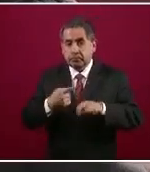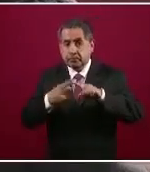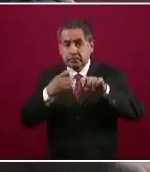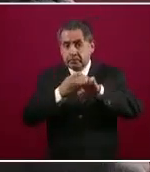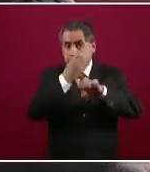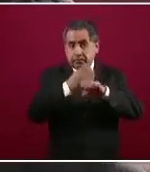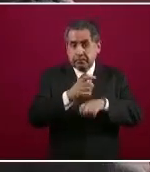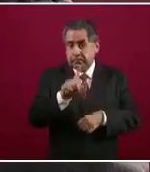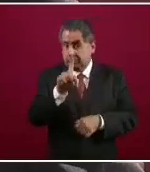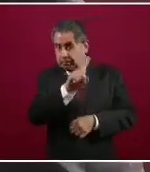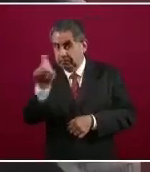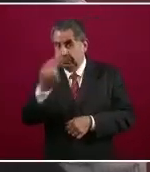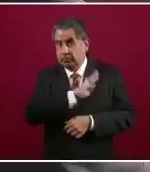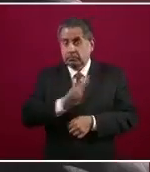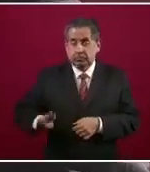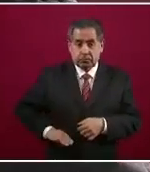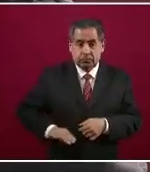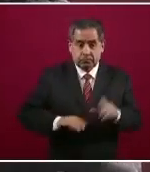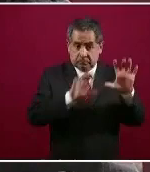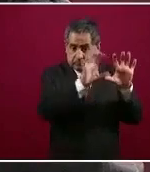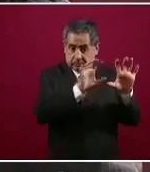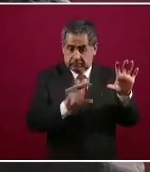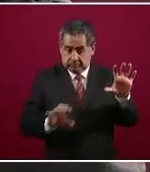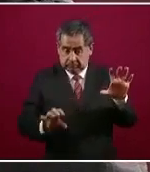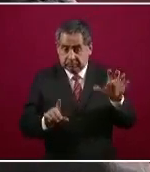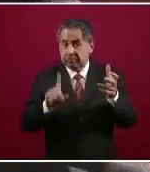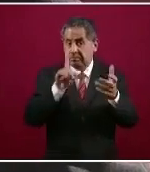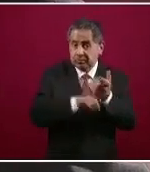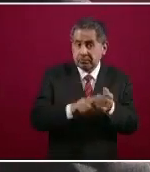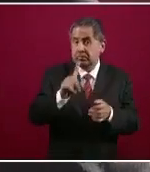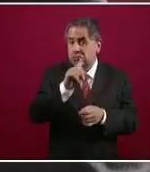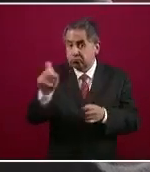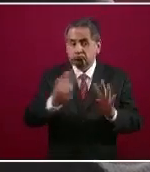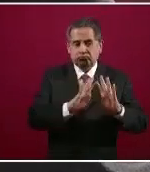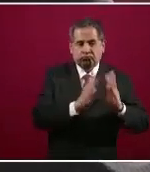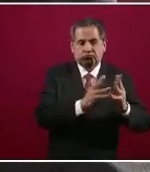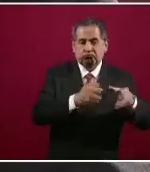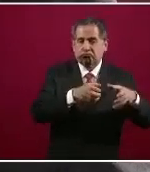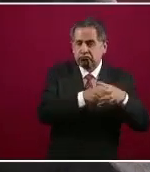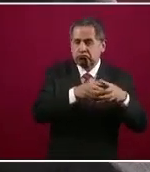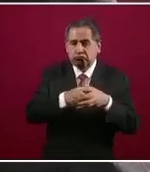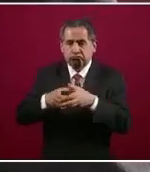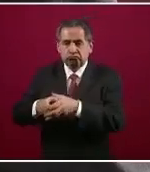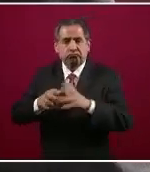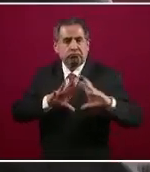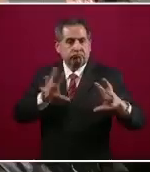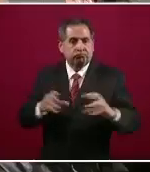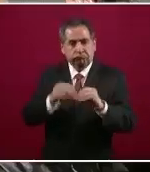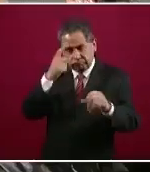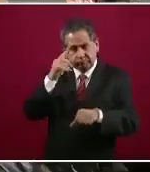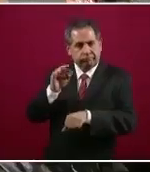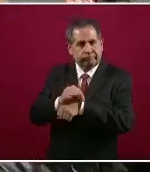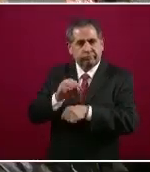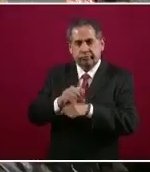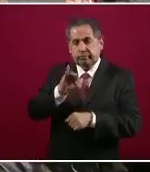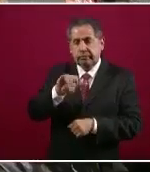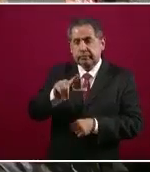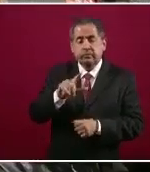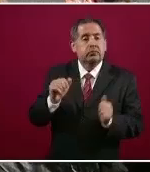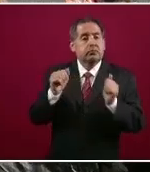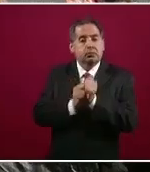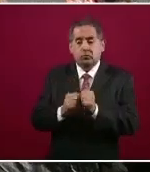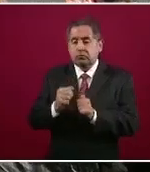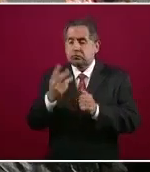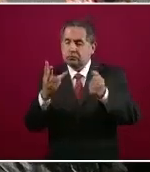municipios y que tienen instalados sus 100 consejos de protección civil y que tienen además 3,000 o 4,000